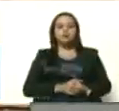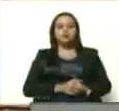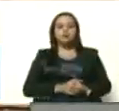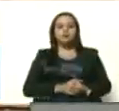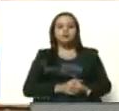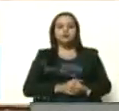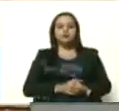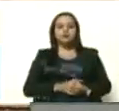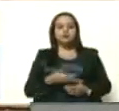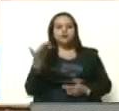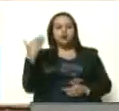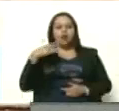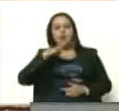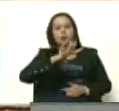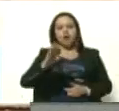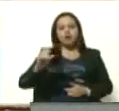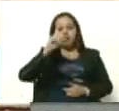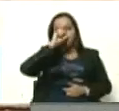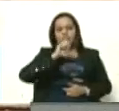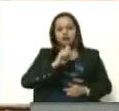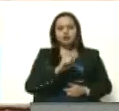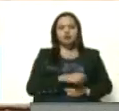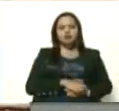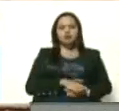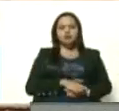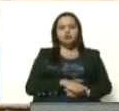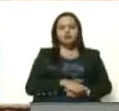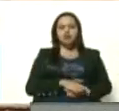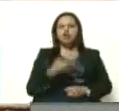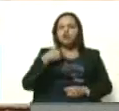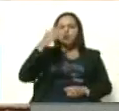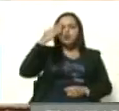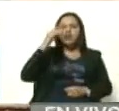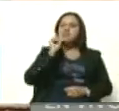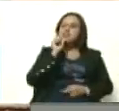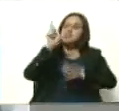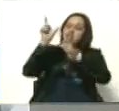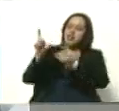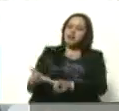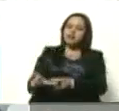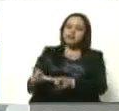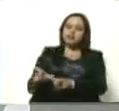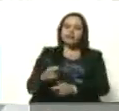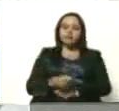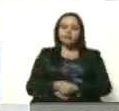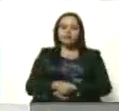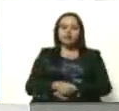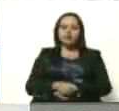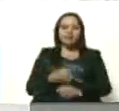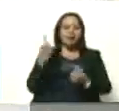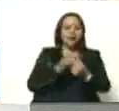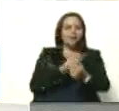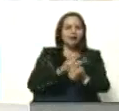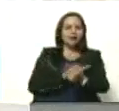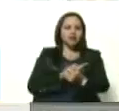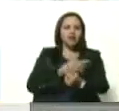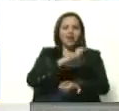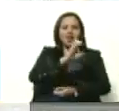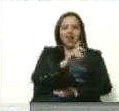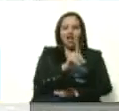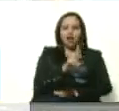Hace más de 40 años que sé qué clase de persona es mi hermano